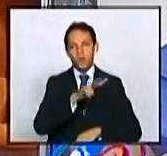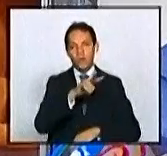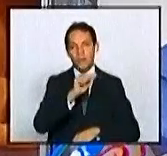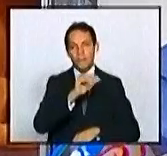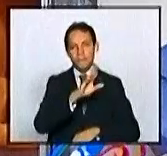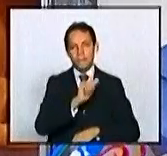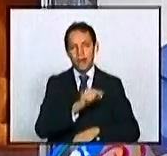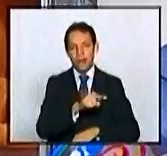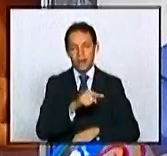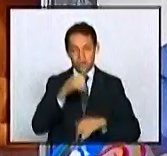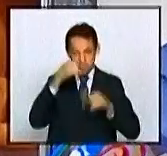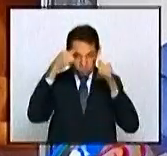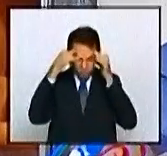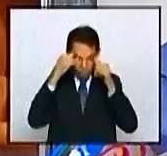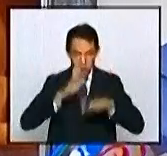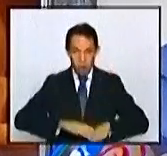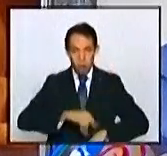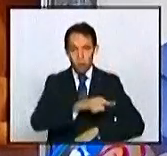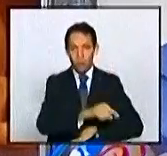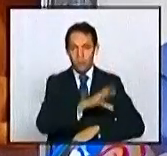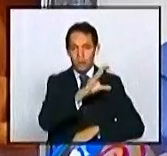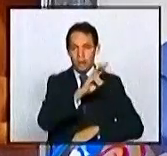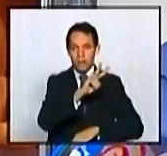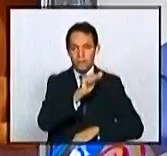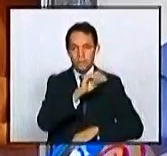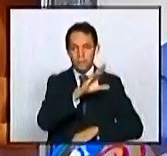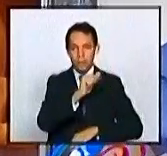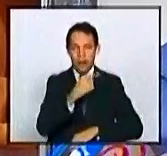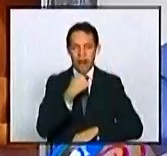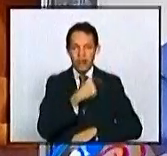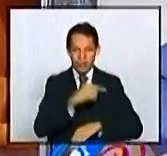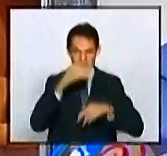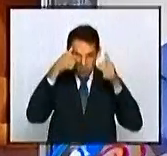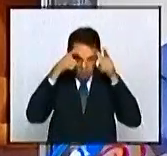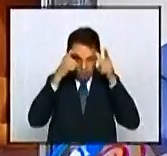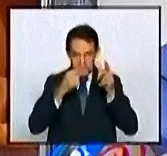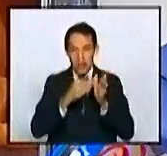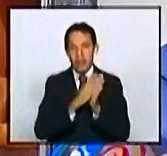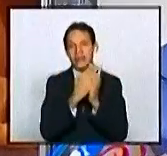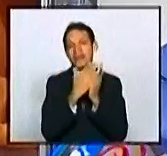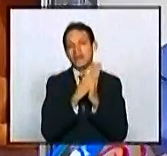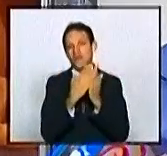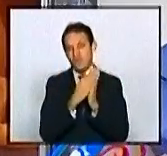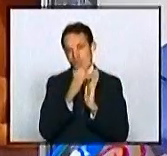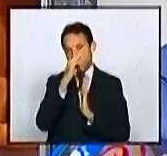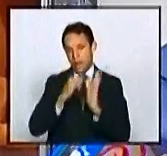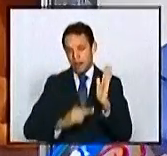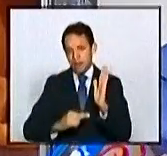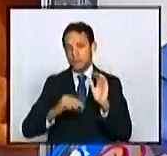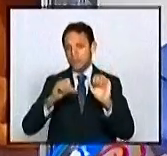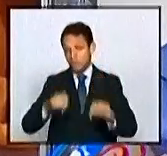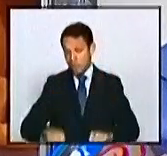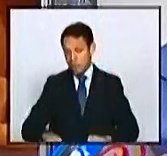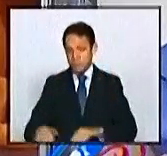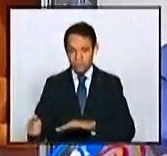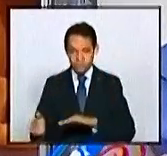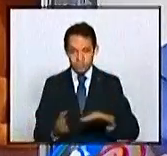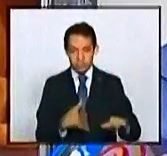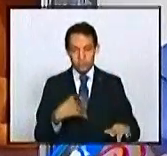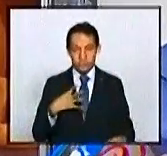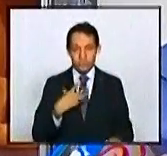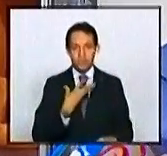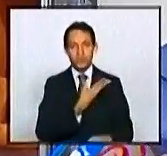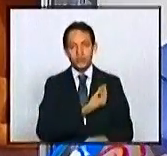así se llama esa parábola, La culpa es de la vaca, para que ustedes la busquen y la lean. Porque nosotros tenemos que